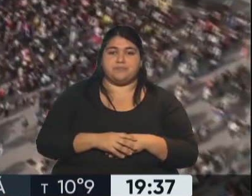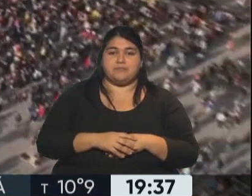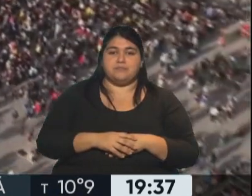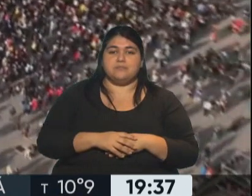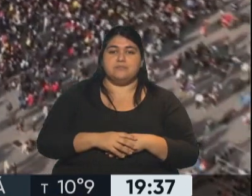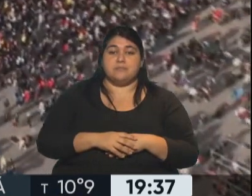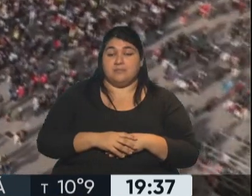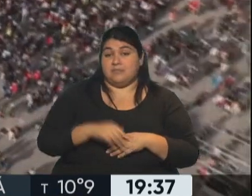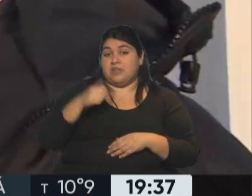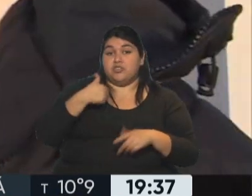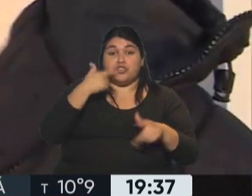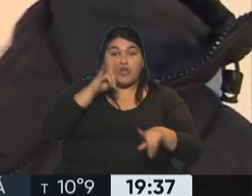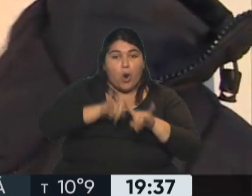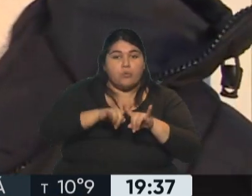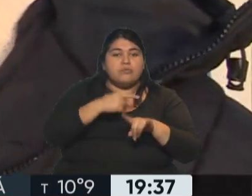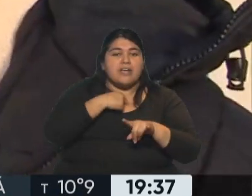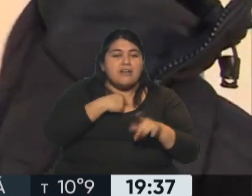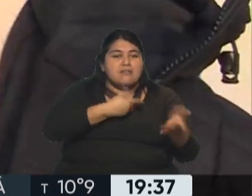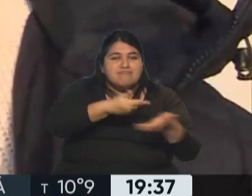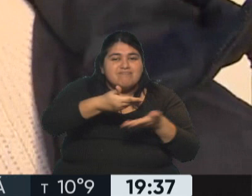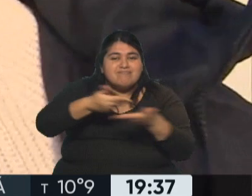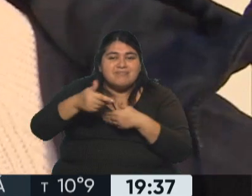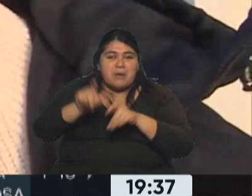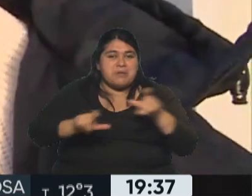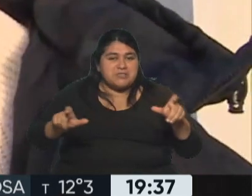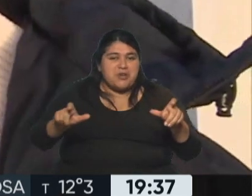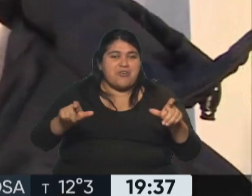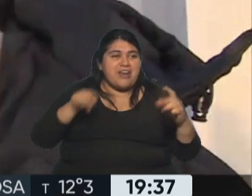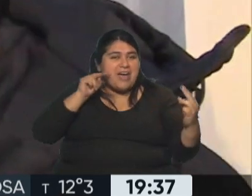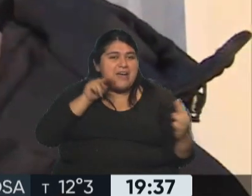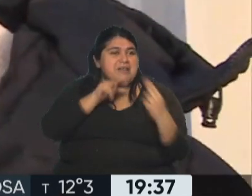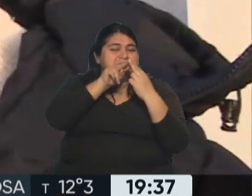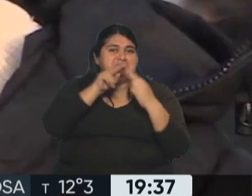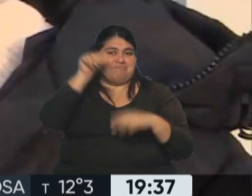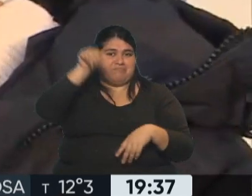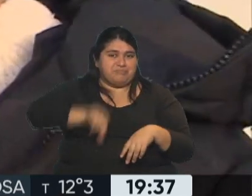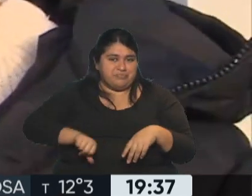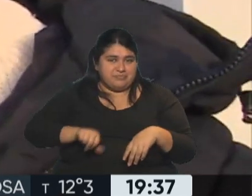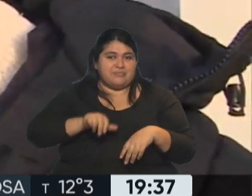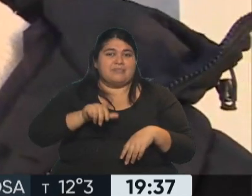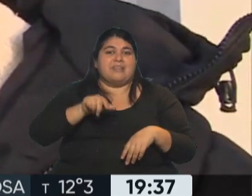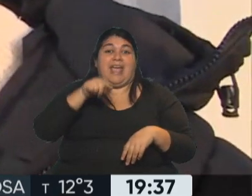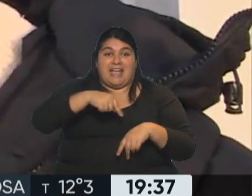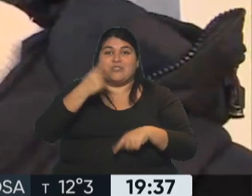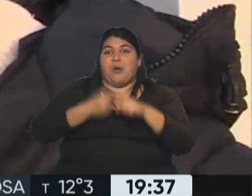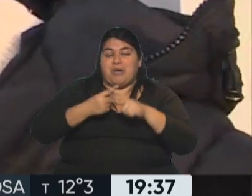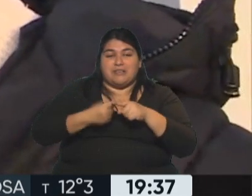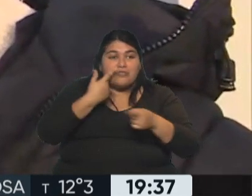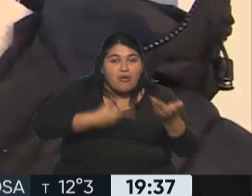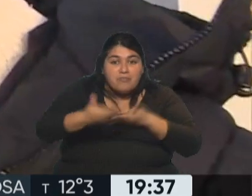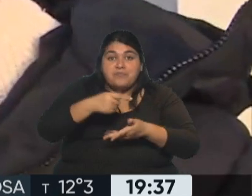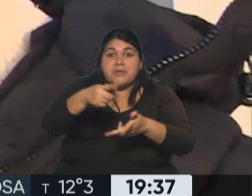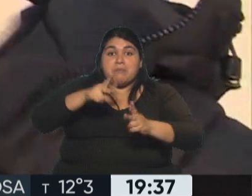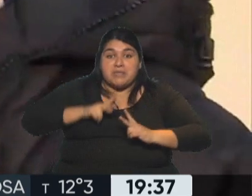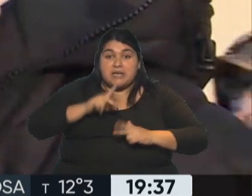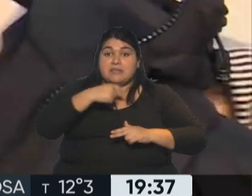traté de hacer durante todo el show de acercarme a la gente porque hay mucho que no tiene la posibilidad de vernos vista en vivo en capital y estos eventos nos dan la posibilidad por eso de hecho apenas me